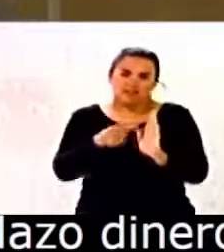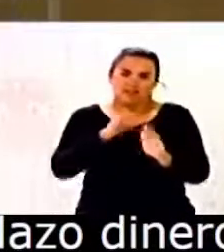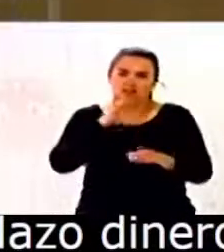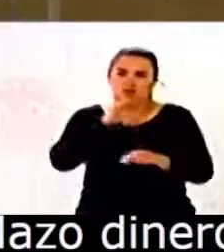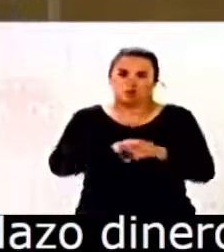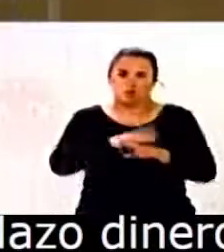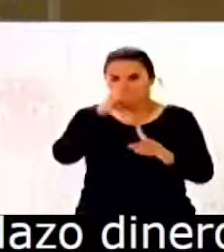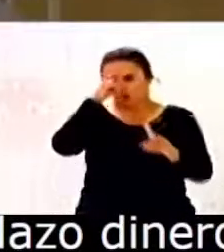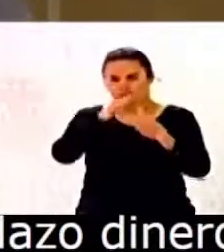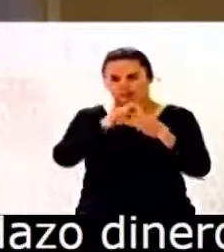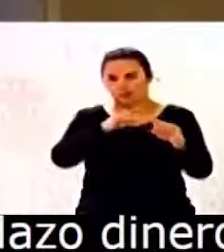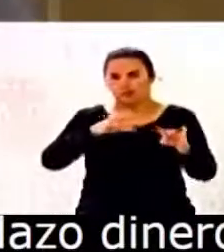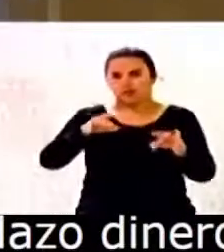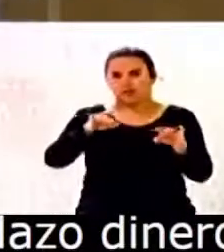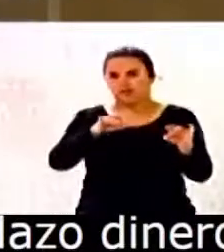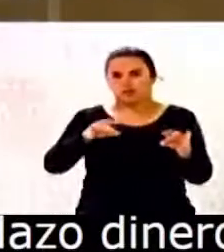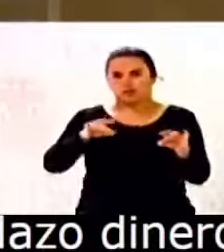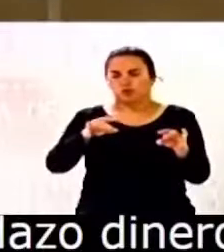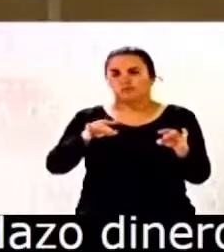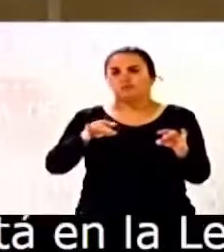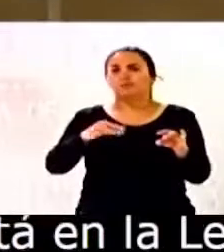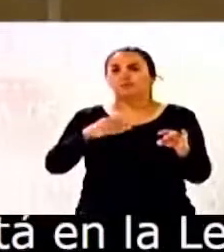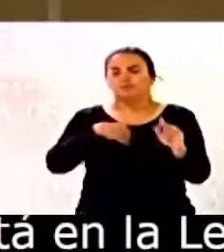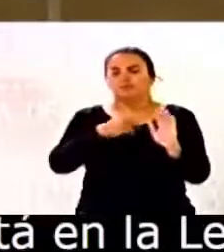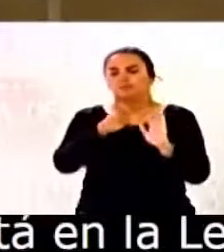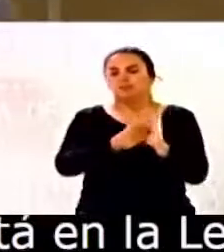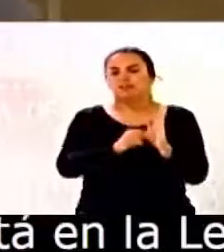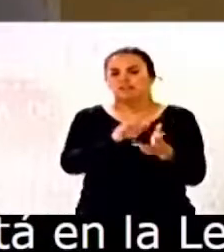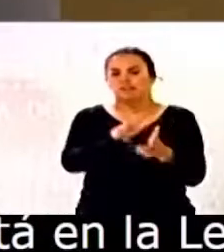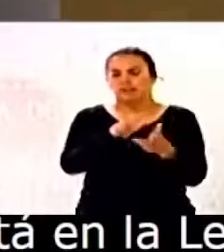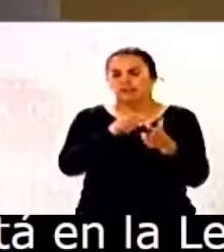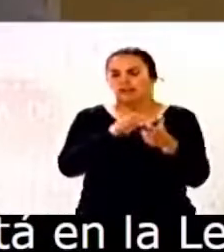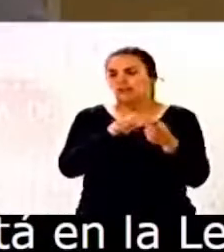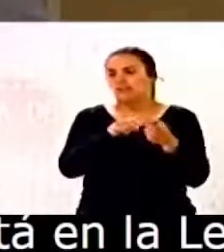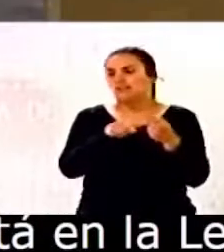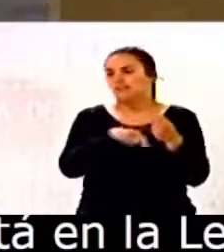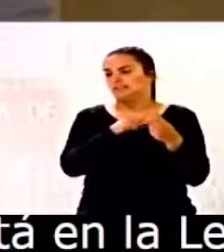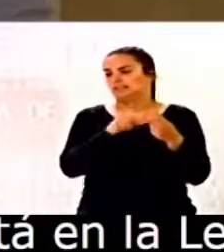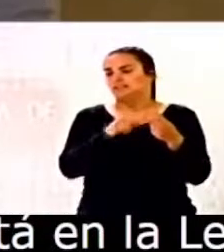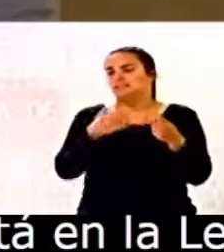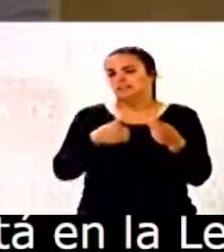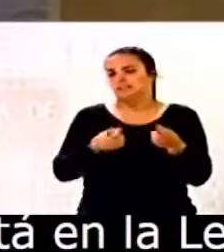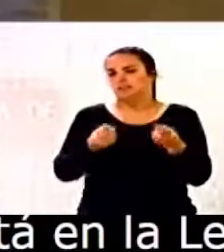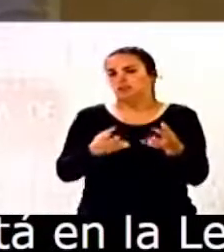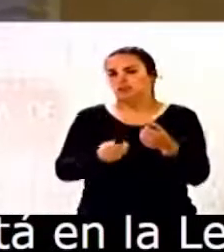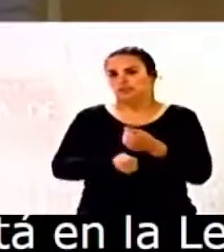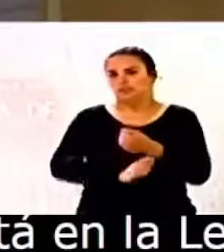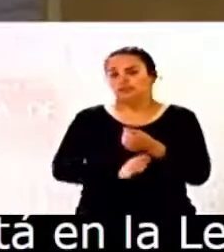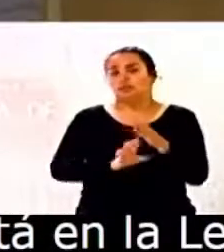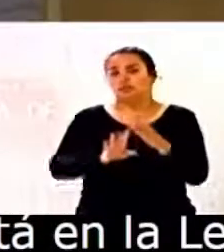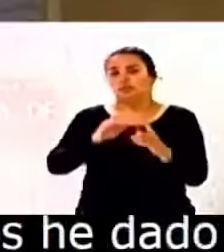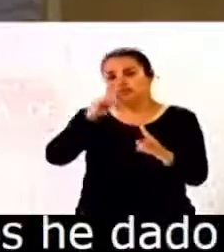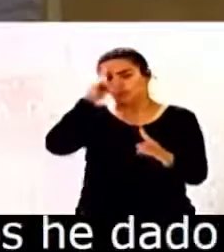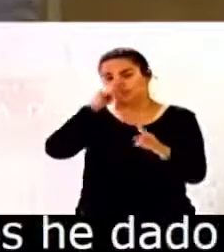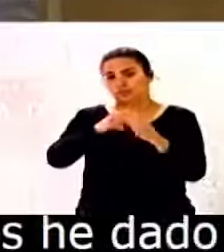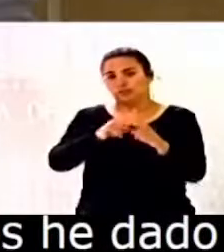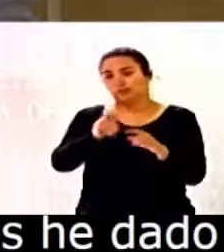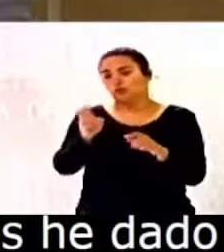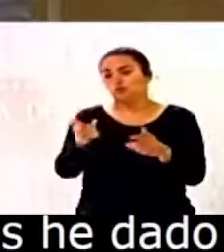reto demográfico, en el que ahí están las medidas fiscales de las que ya os he dado cuenta. La estrategia del reto